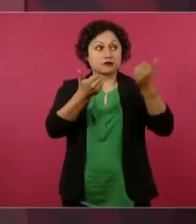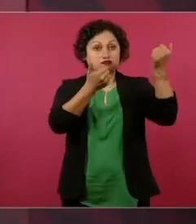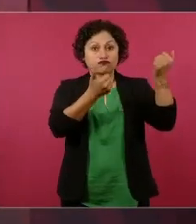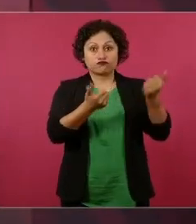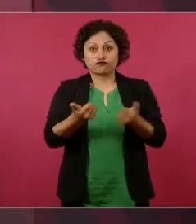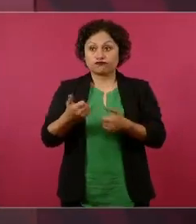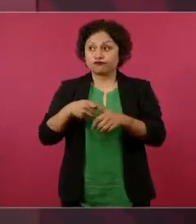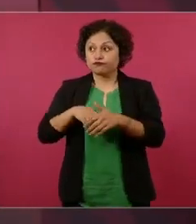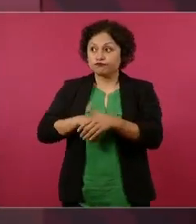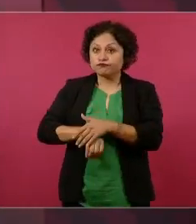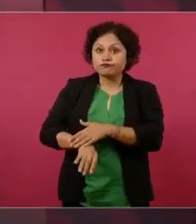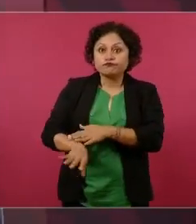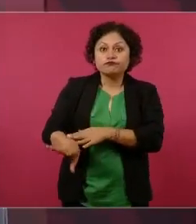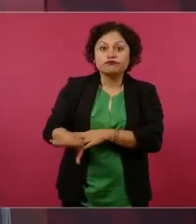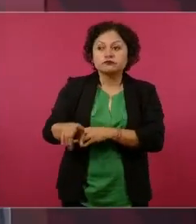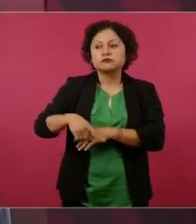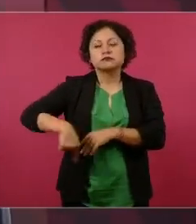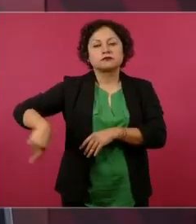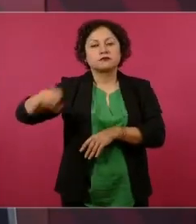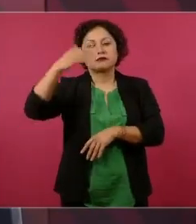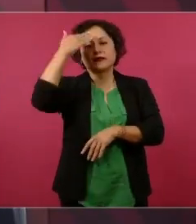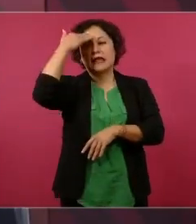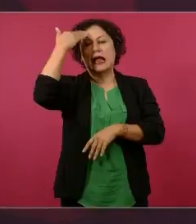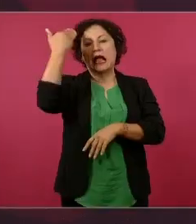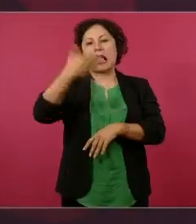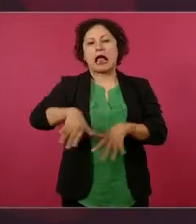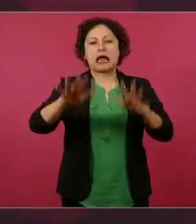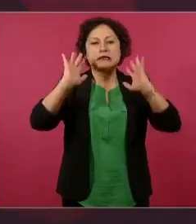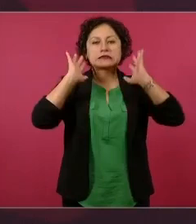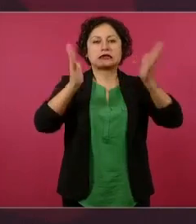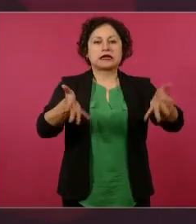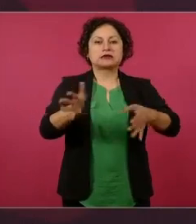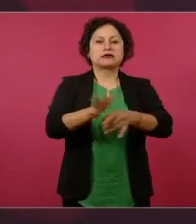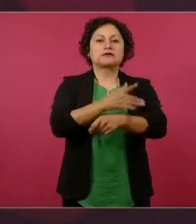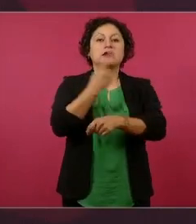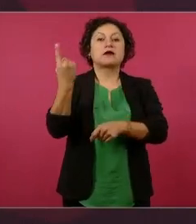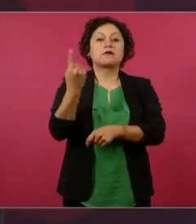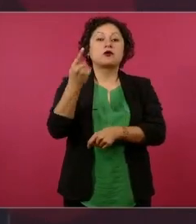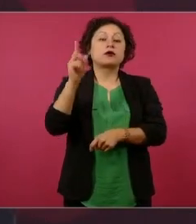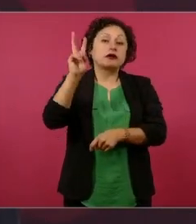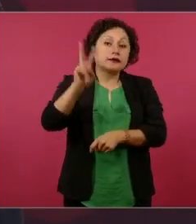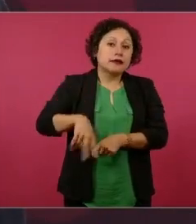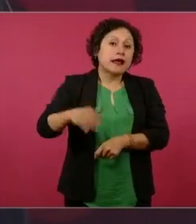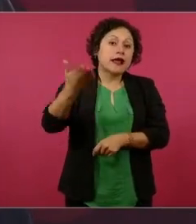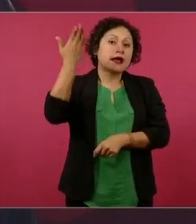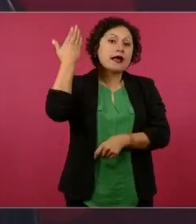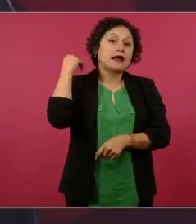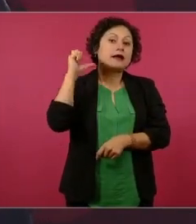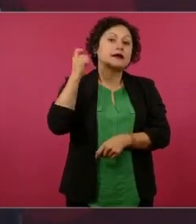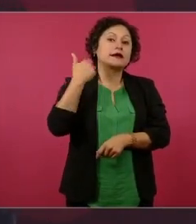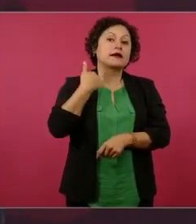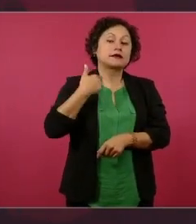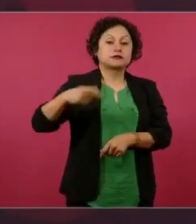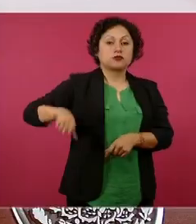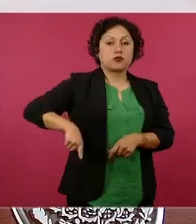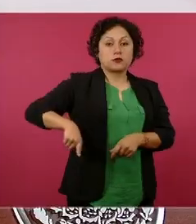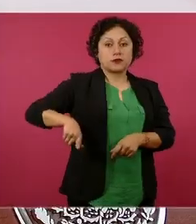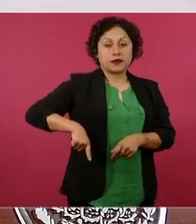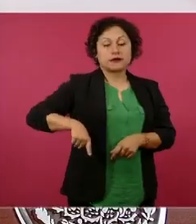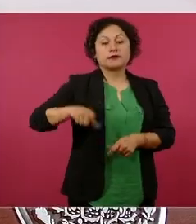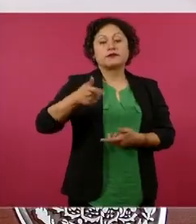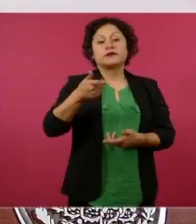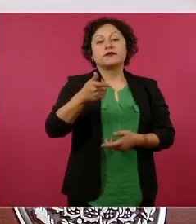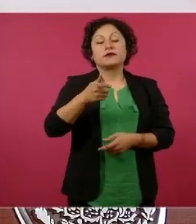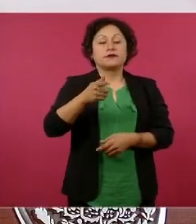gobierno, el de Calderón, completamente infiltrado. Tan es así que el secretario de Seguridad